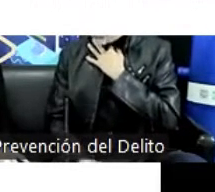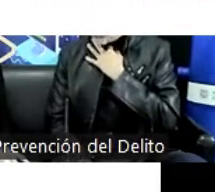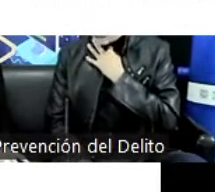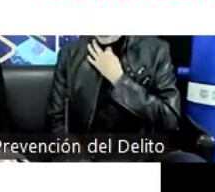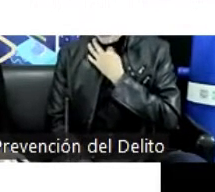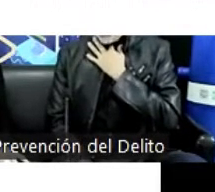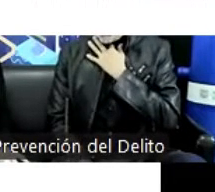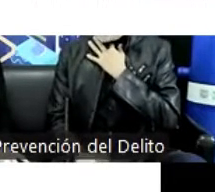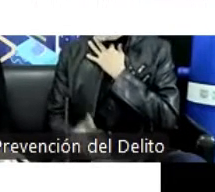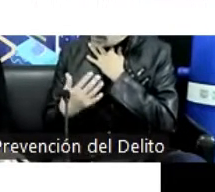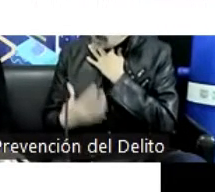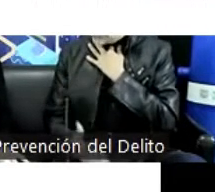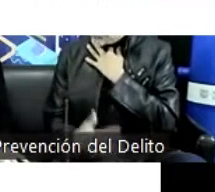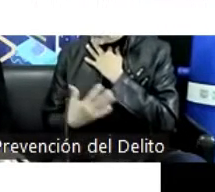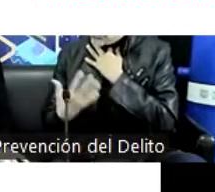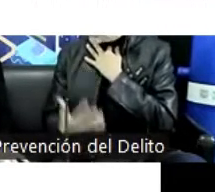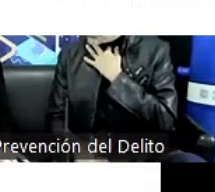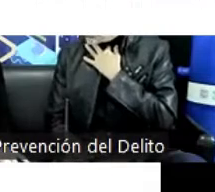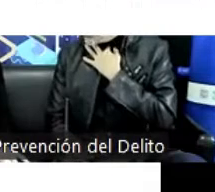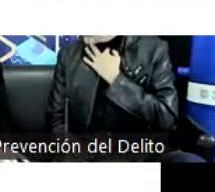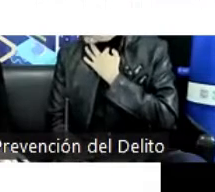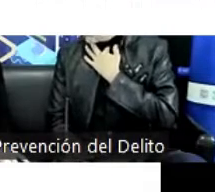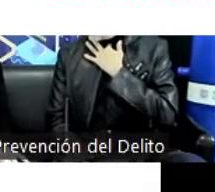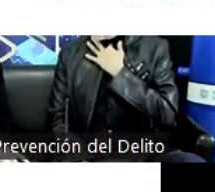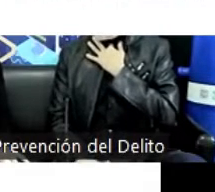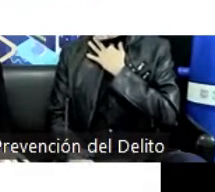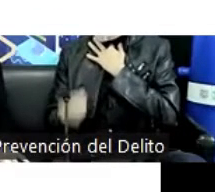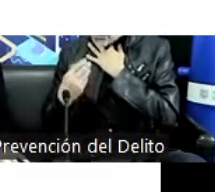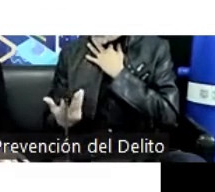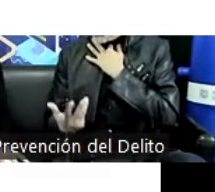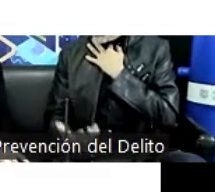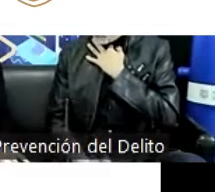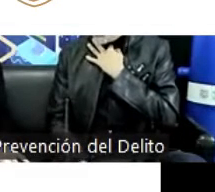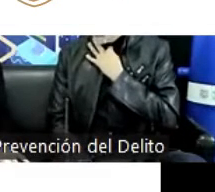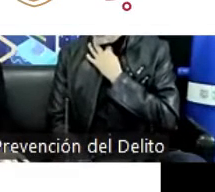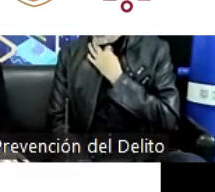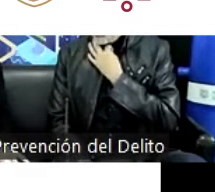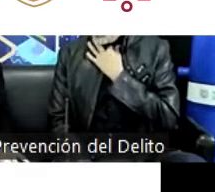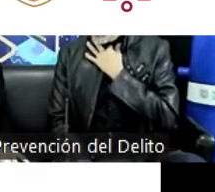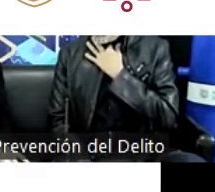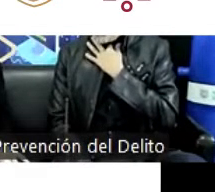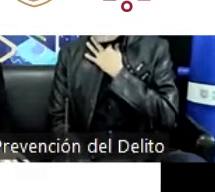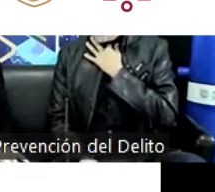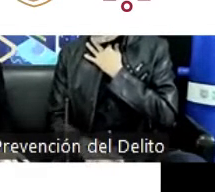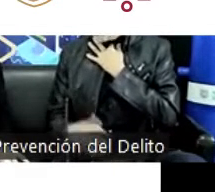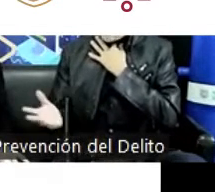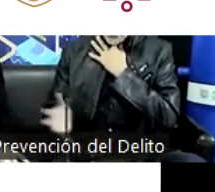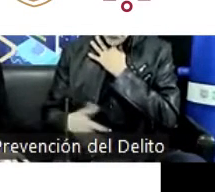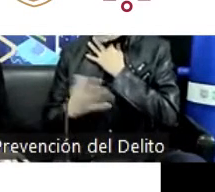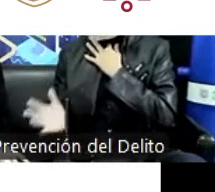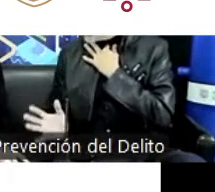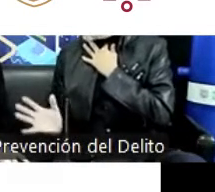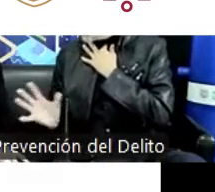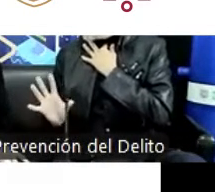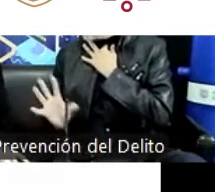más daños, y hasta una intervención, un tratamiento breve, que ya es más estructurado, que varía entre